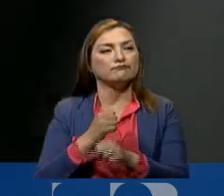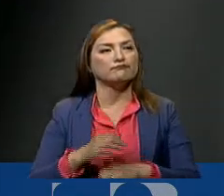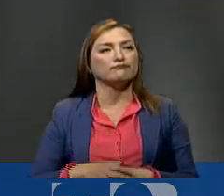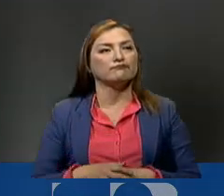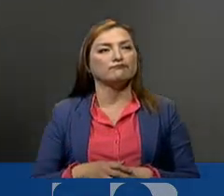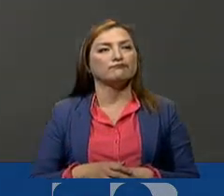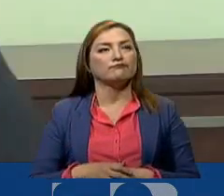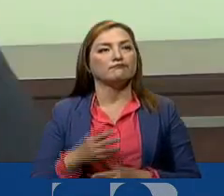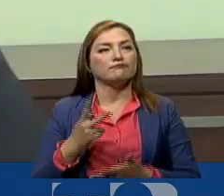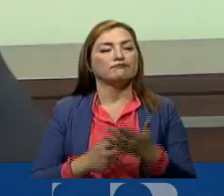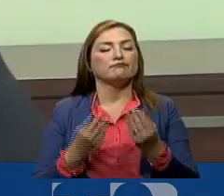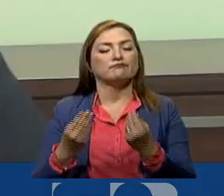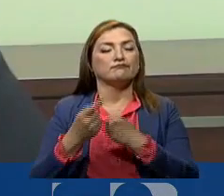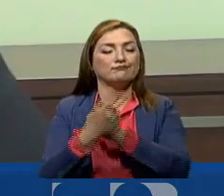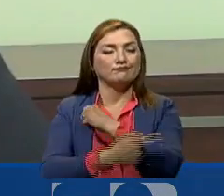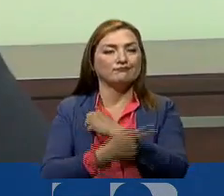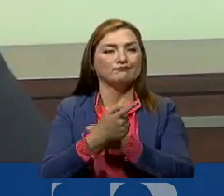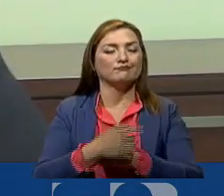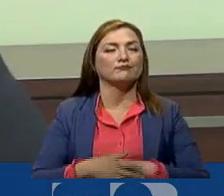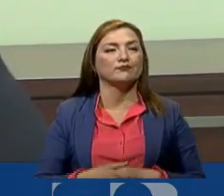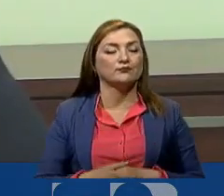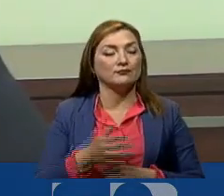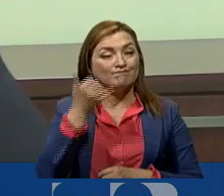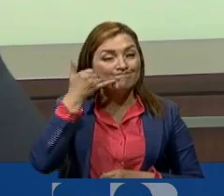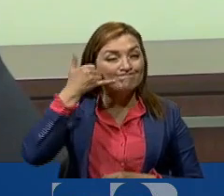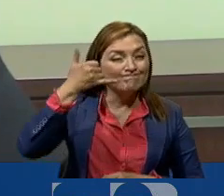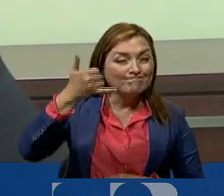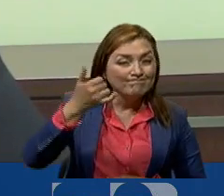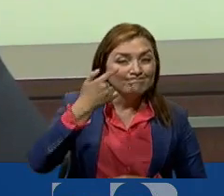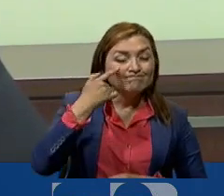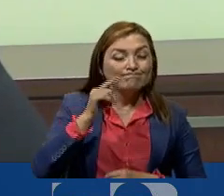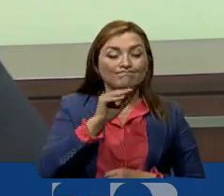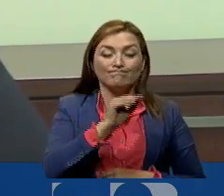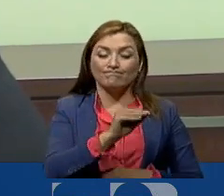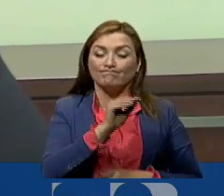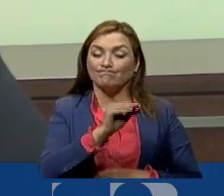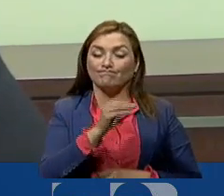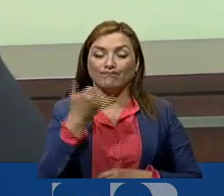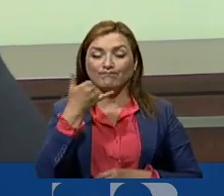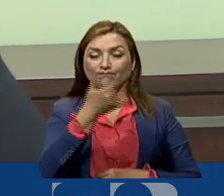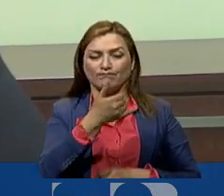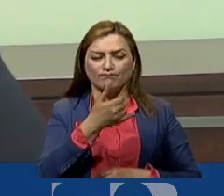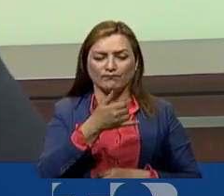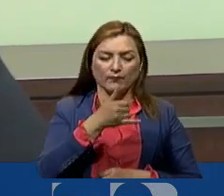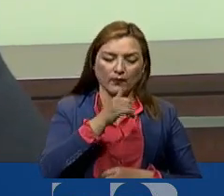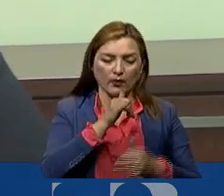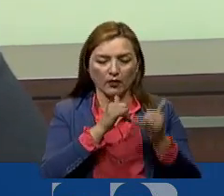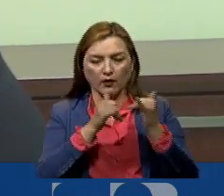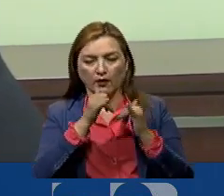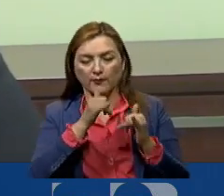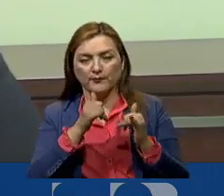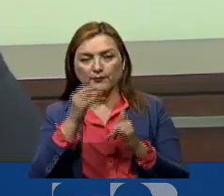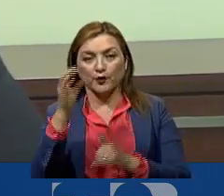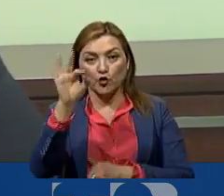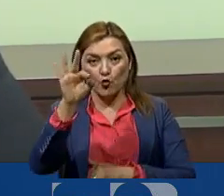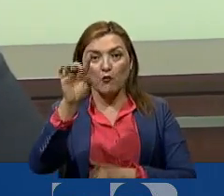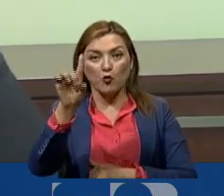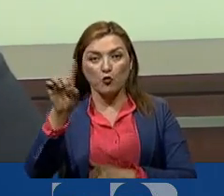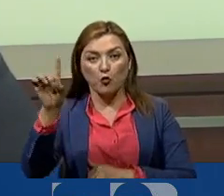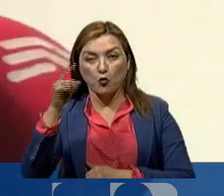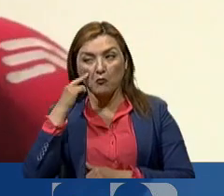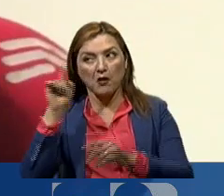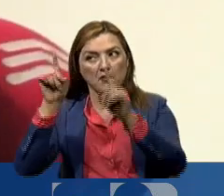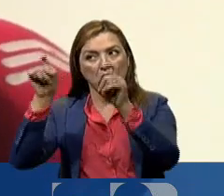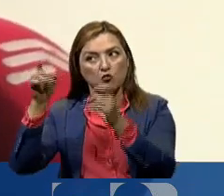acciones legales se tomarán. Estamos por verificar en las llamadas si es que hay algún tipo de alerta de que el personal se encontraba bajo efectos supuestamente de